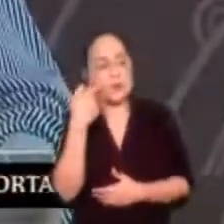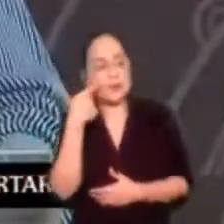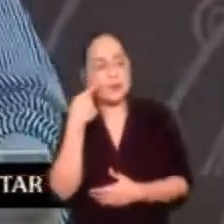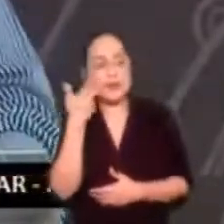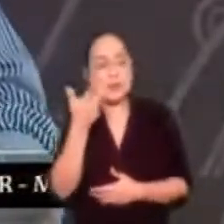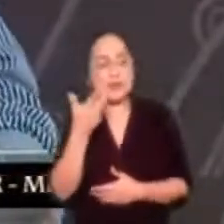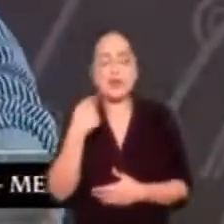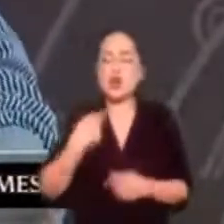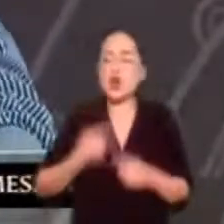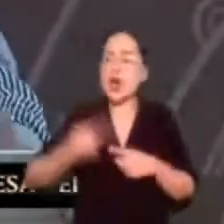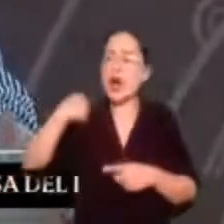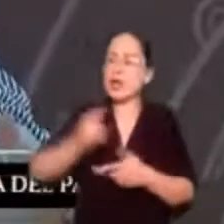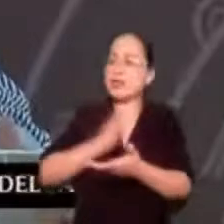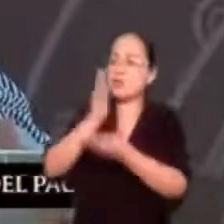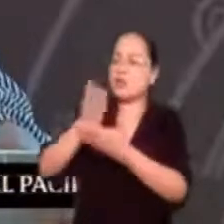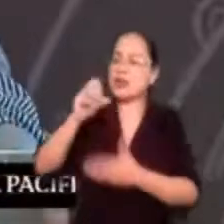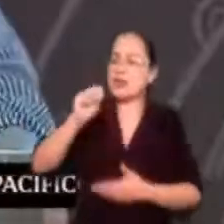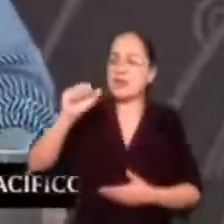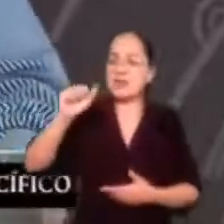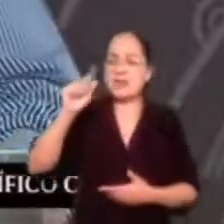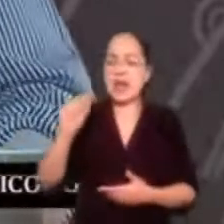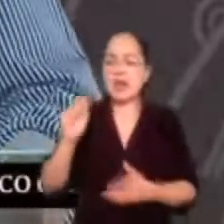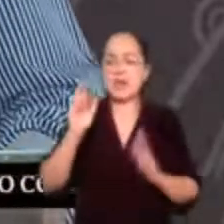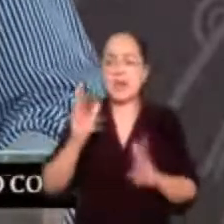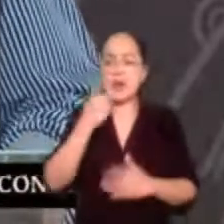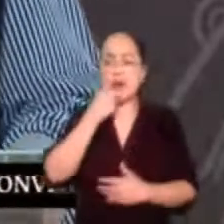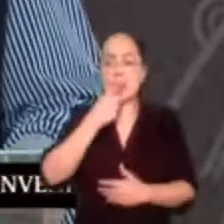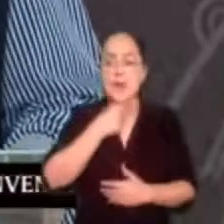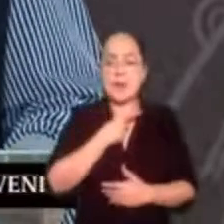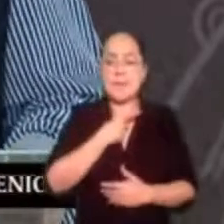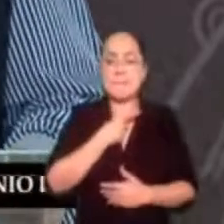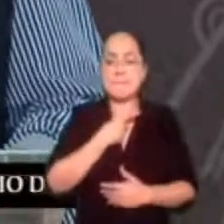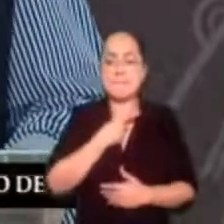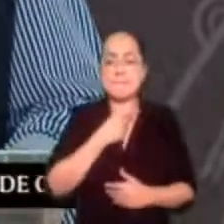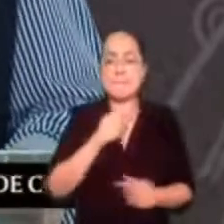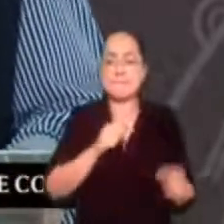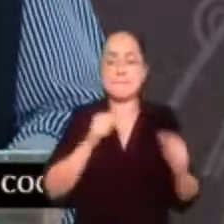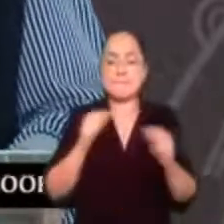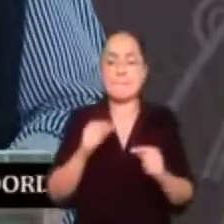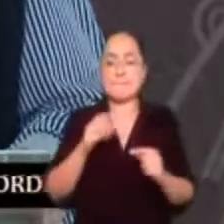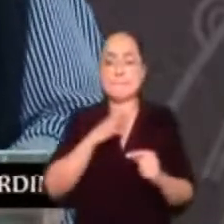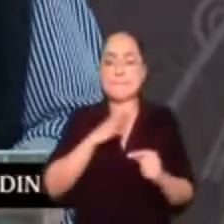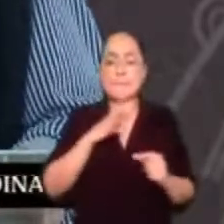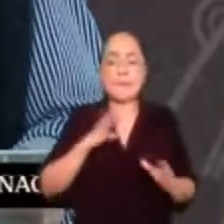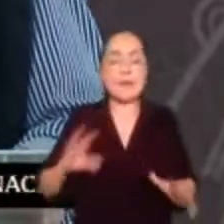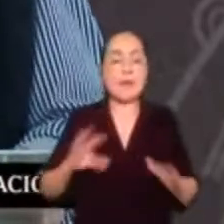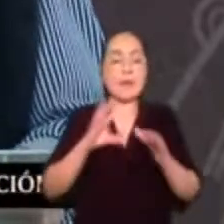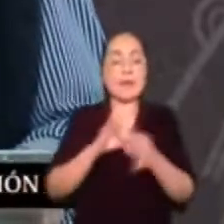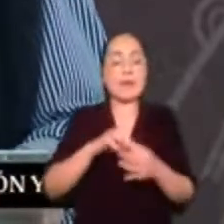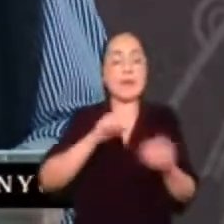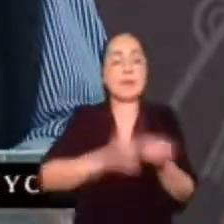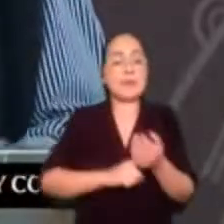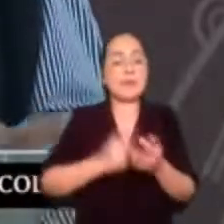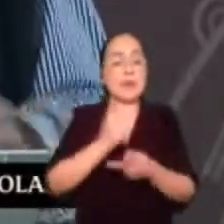y en el SAT me dijeron, les dije yo, ¿qué problema tenemos en Sinaloa? Uno nada más, el crédito fiscal de la universidad.